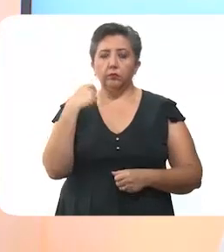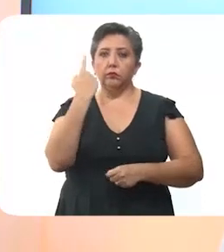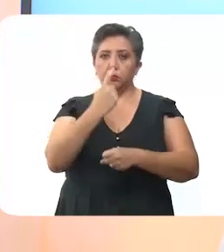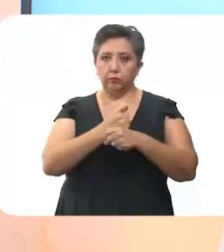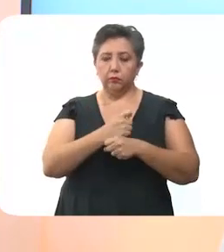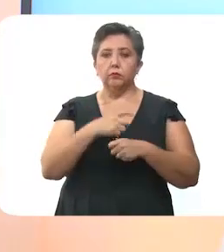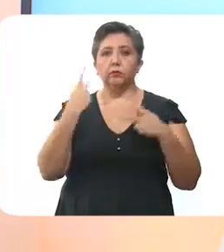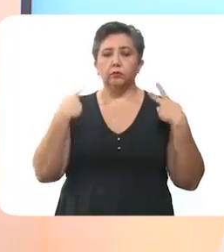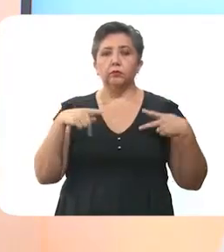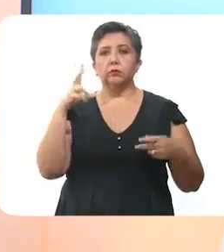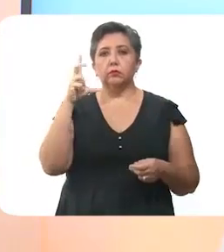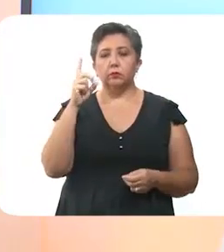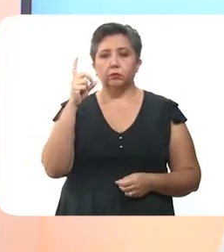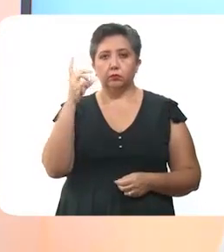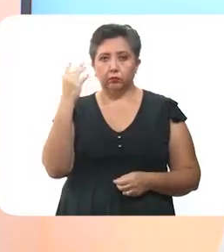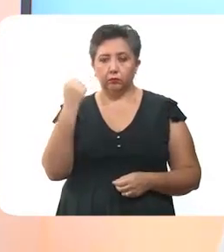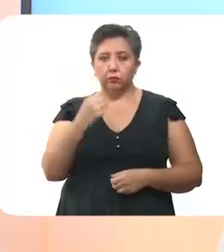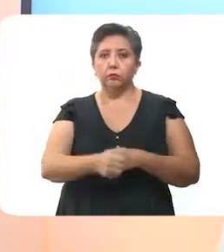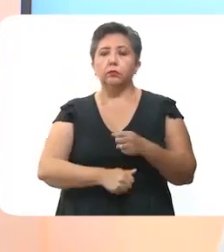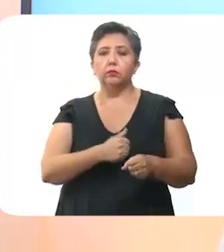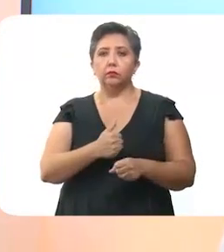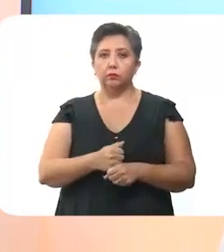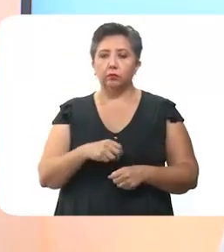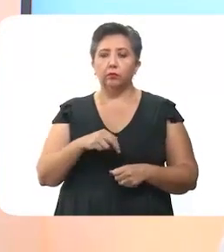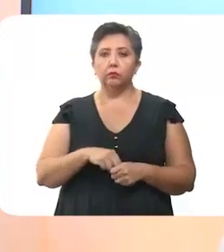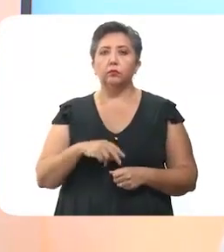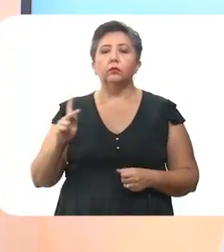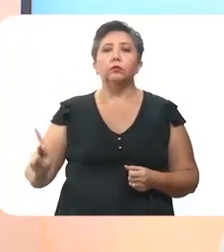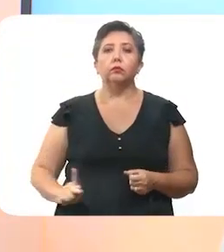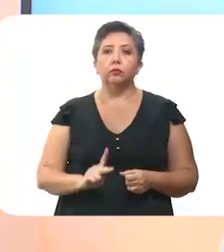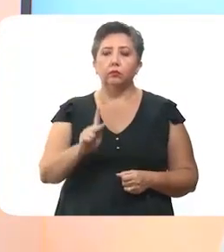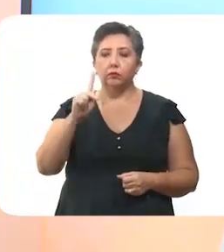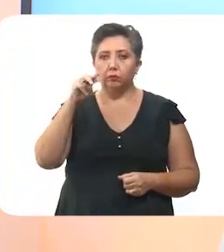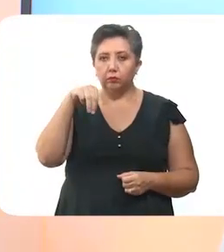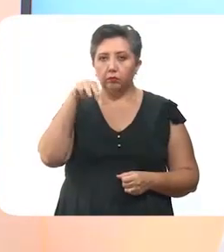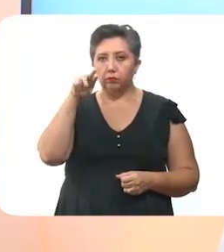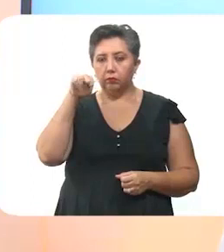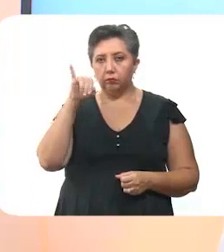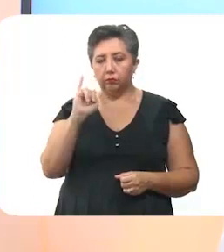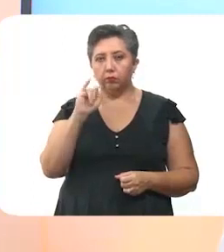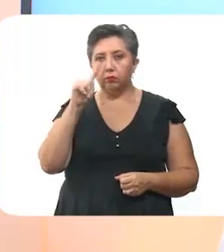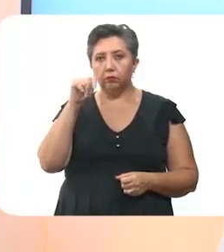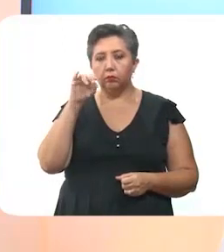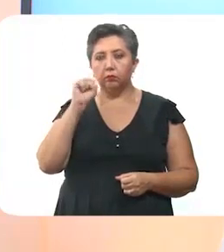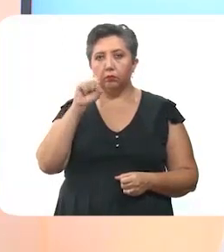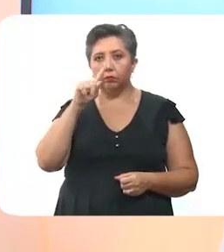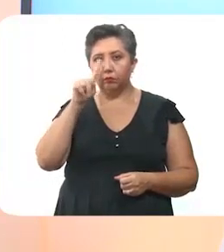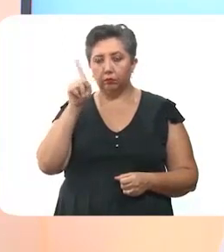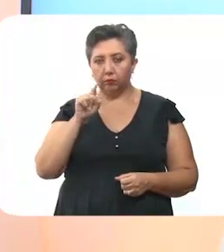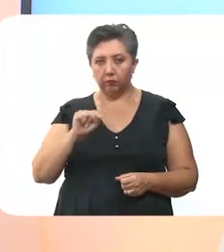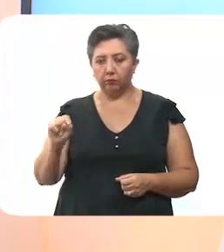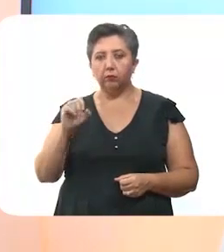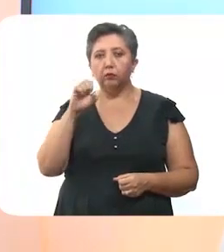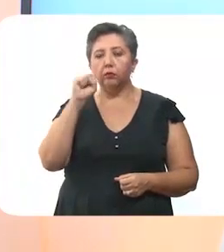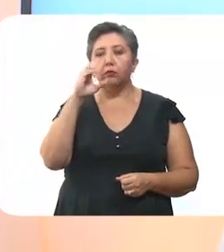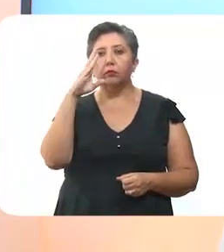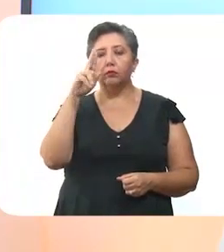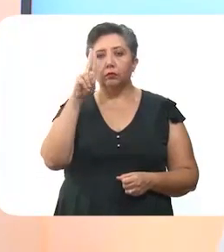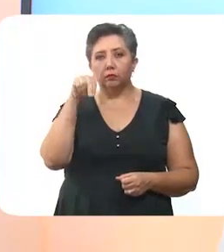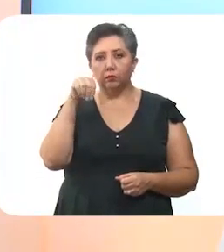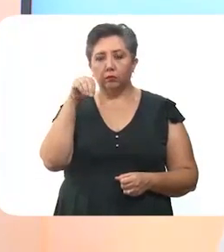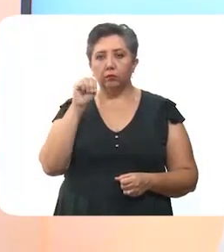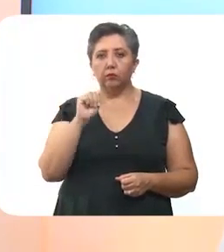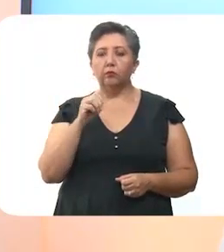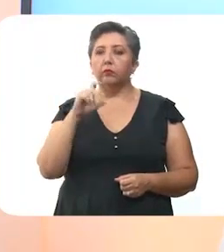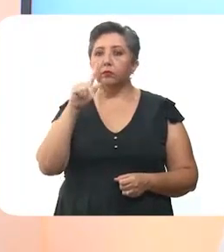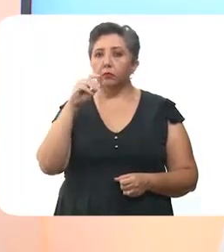primera dosis de personas de 30 a 39 años en los municipios de Maní, Tetis, Silam González, Zacalum, Xixuluc